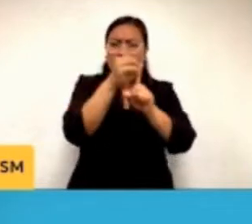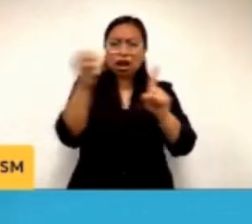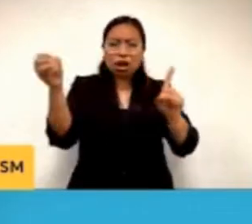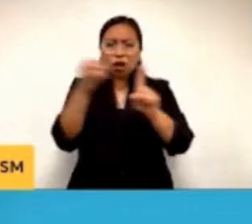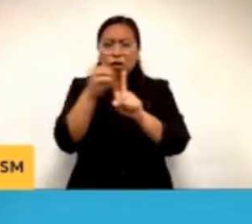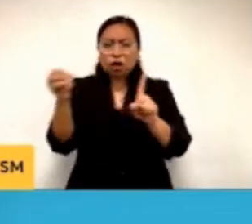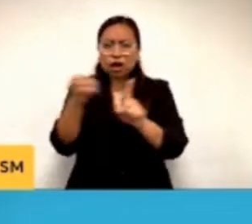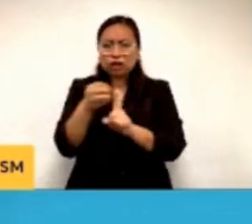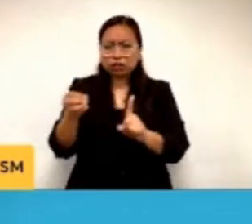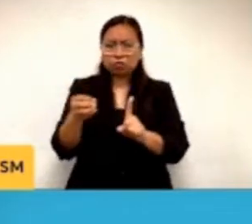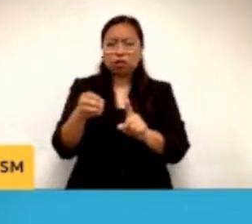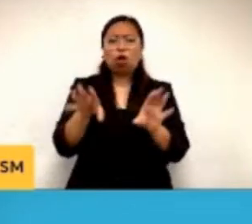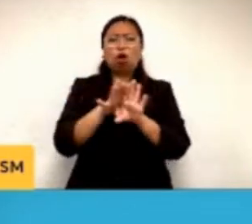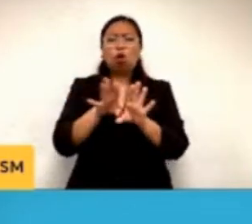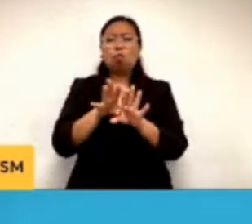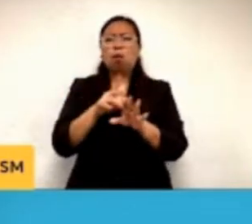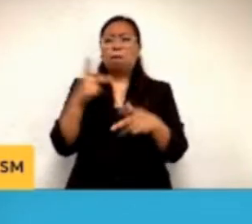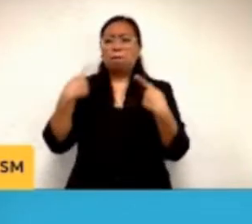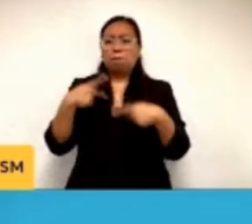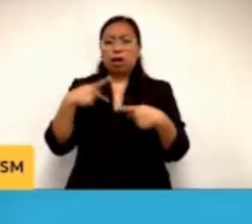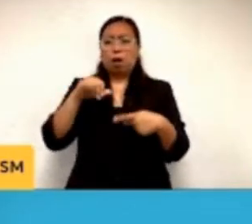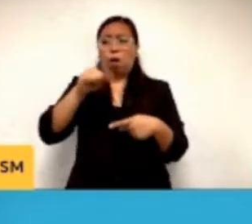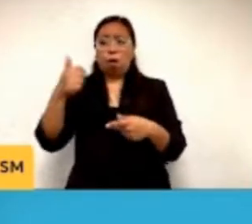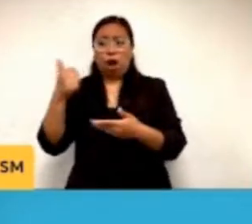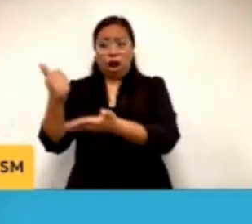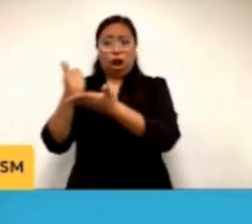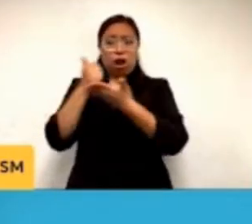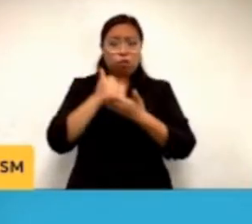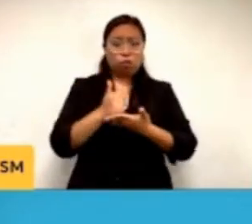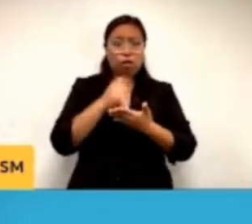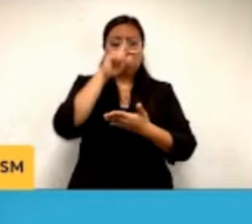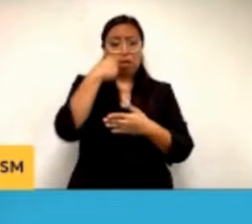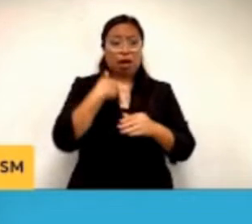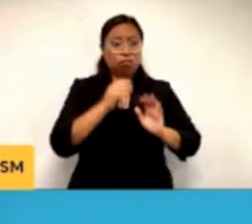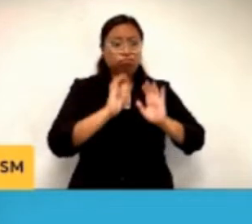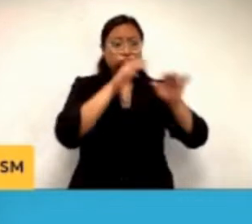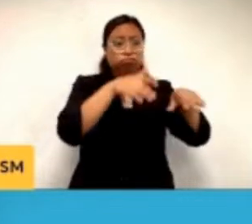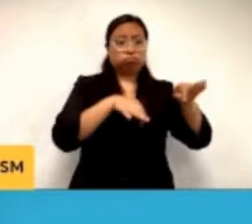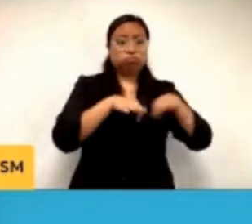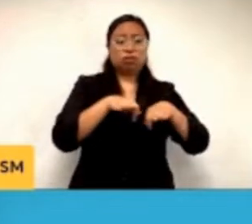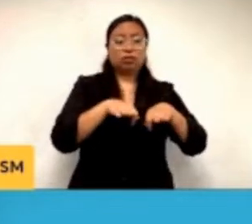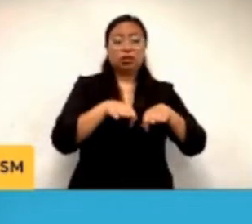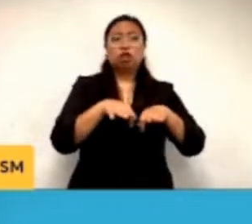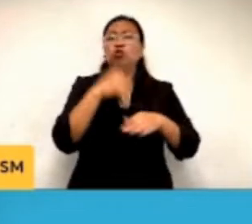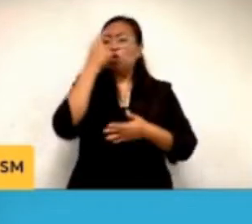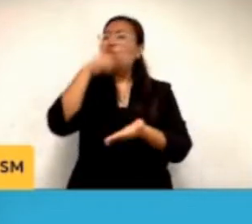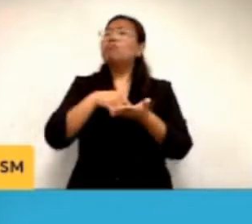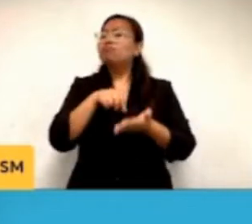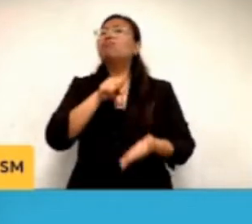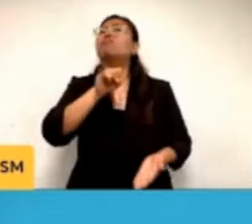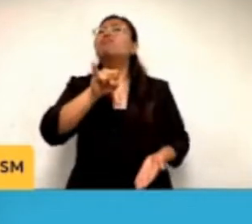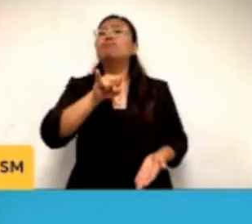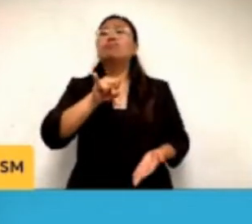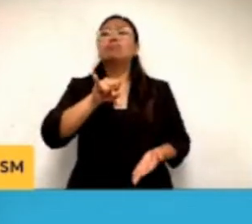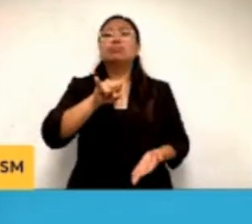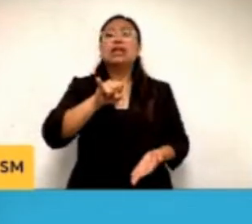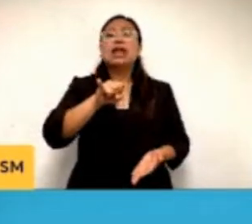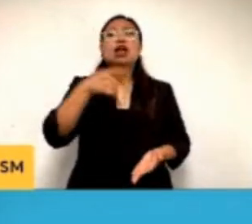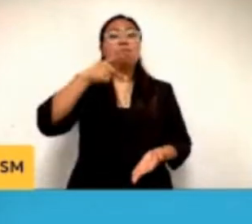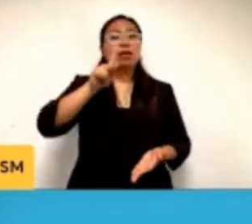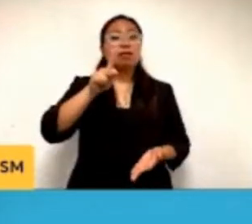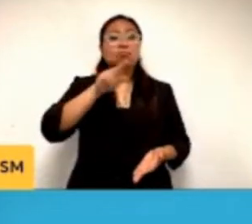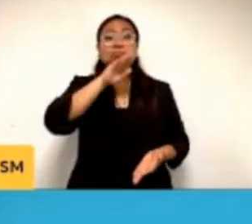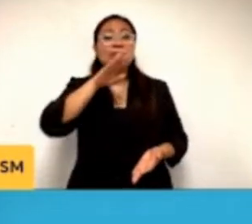que las palancas existen. Te voy a decir una cosa, yo creo que sí, pero no necesariamente es algo